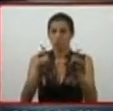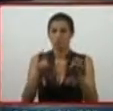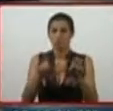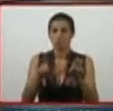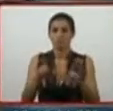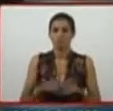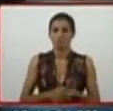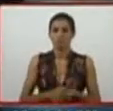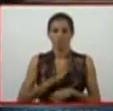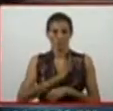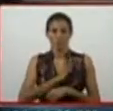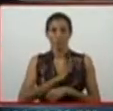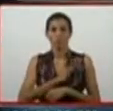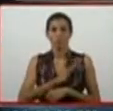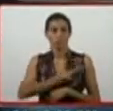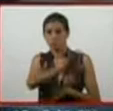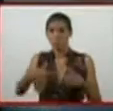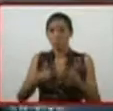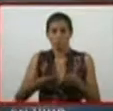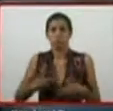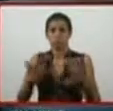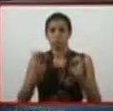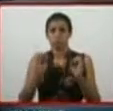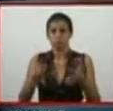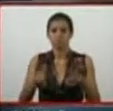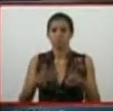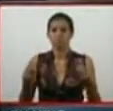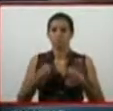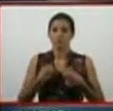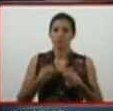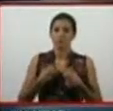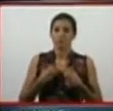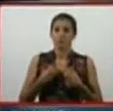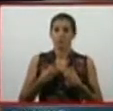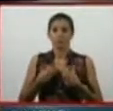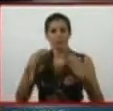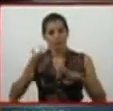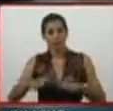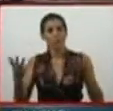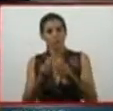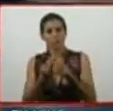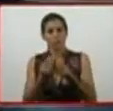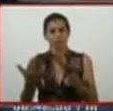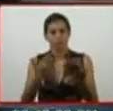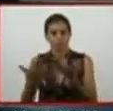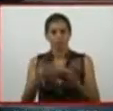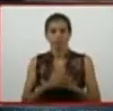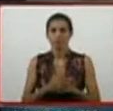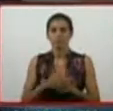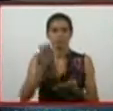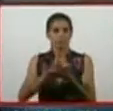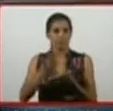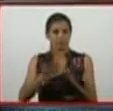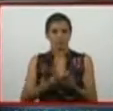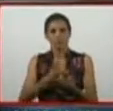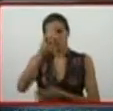todos tengamos la posibilidad de coexistir, convivir y de manejarnos con estabilidad